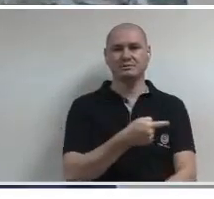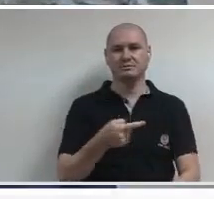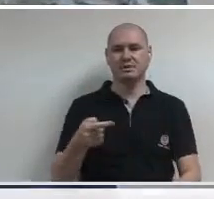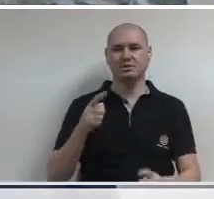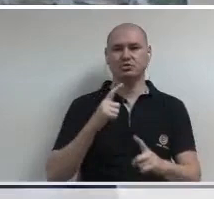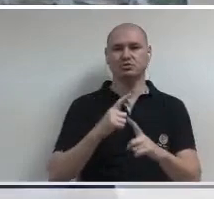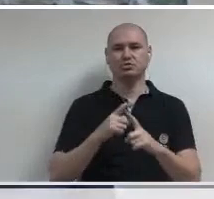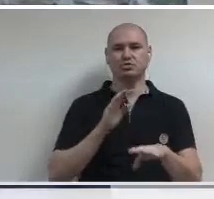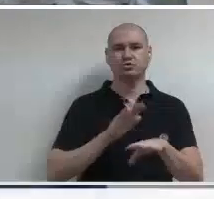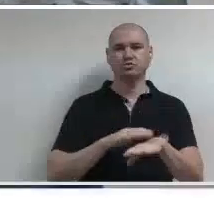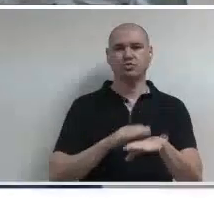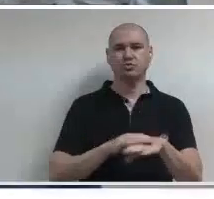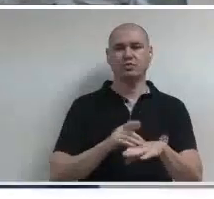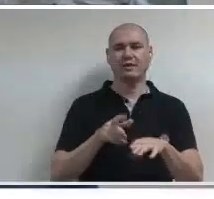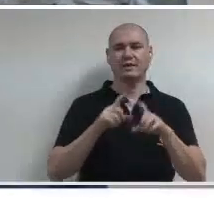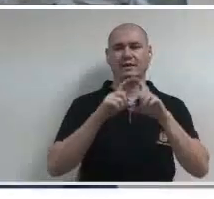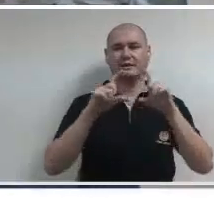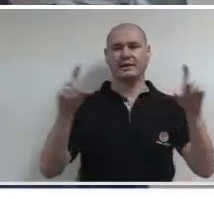Marandú,